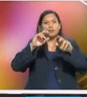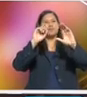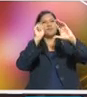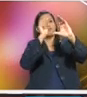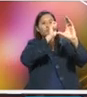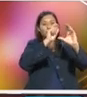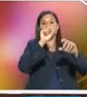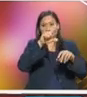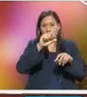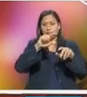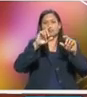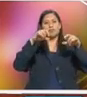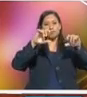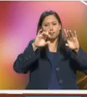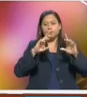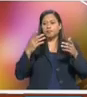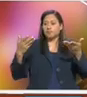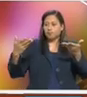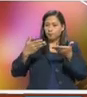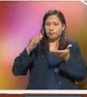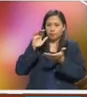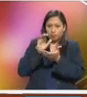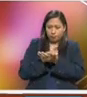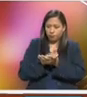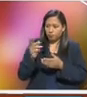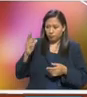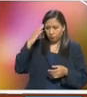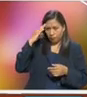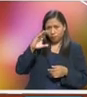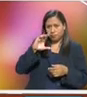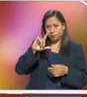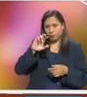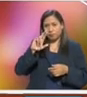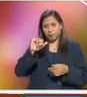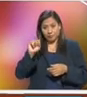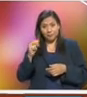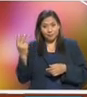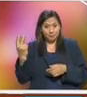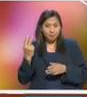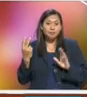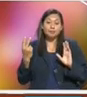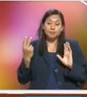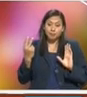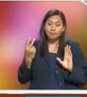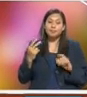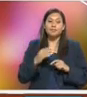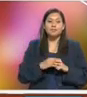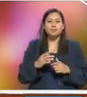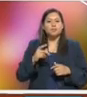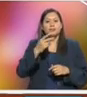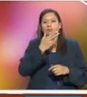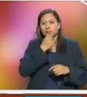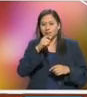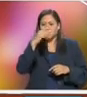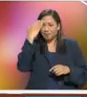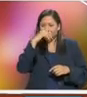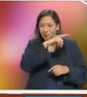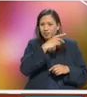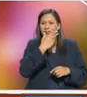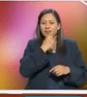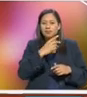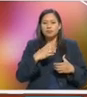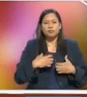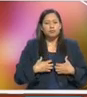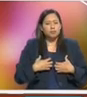él construyó, contrajo matrimonio con doña Clarisa, con, bueno, el coraje que usted se imaginará